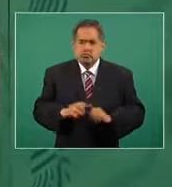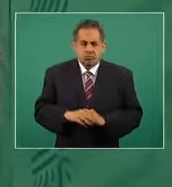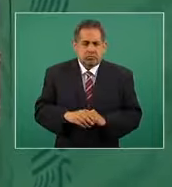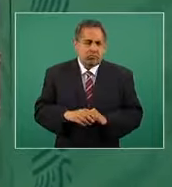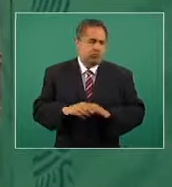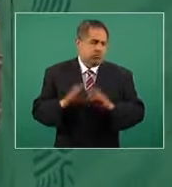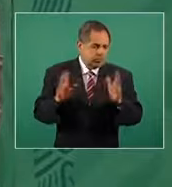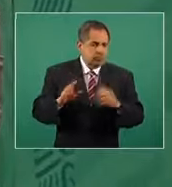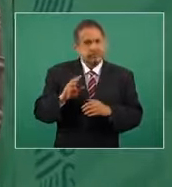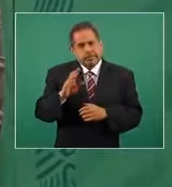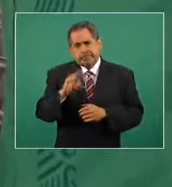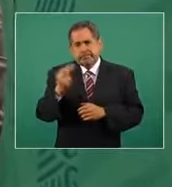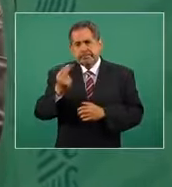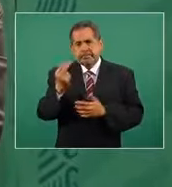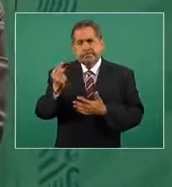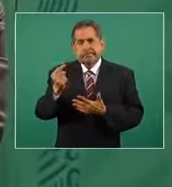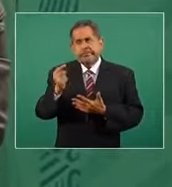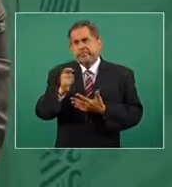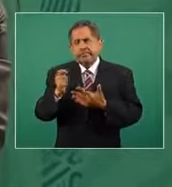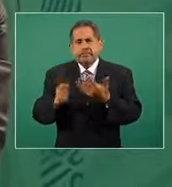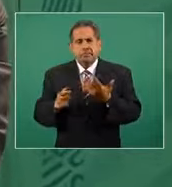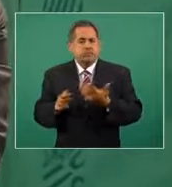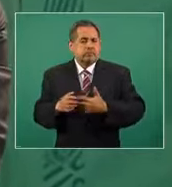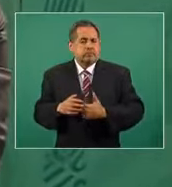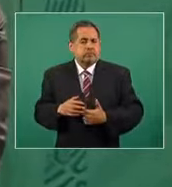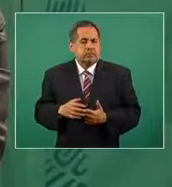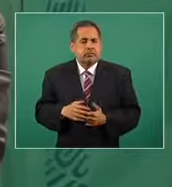Desde luego requiere de